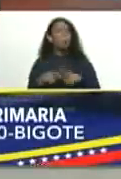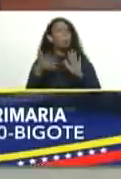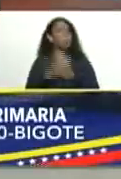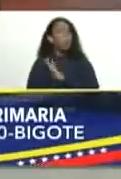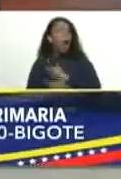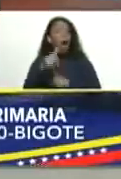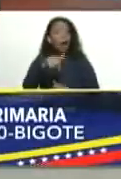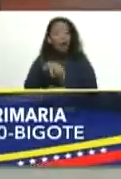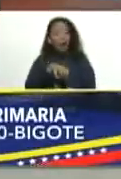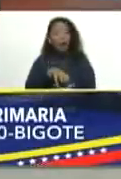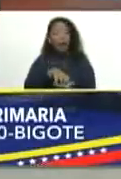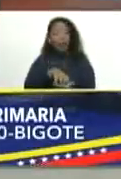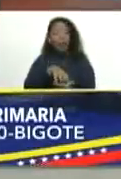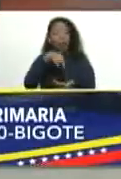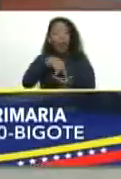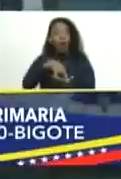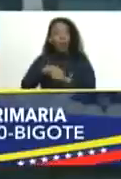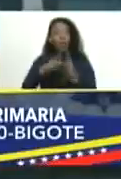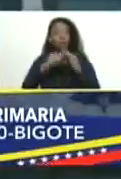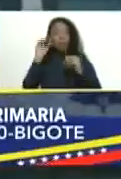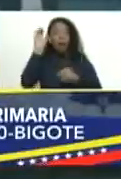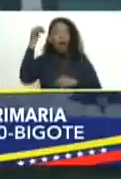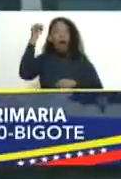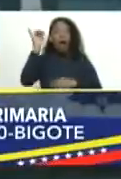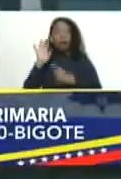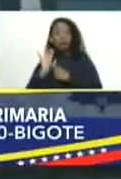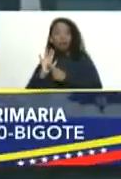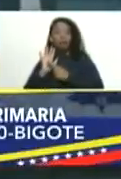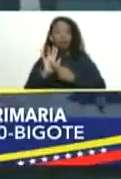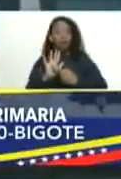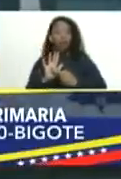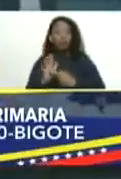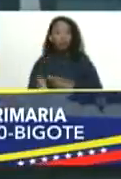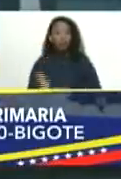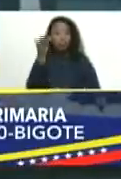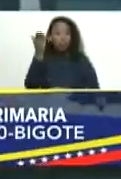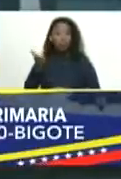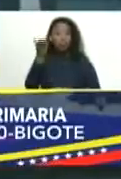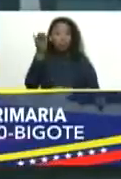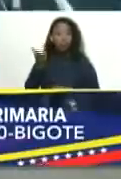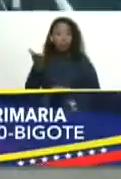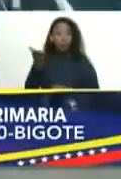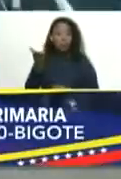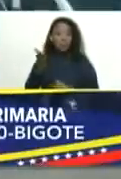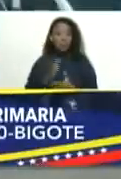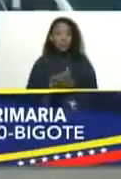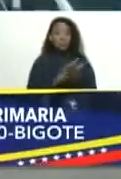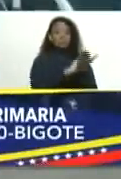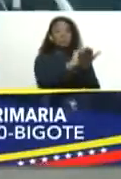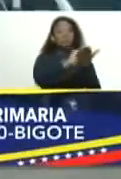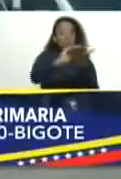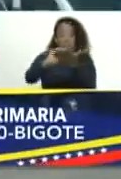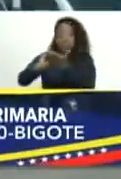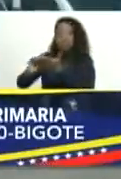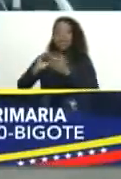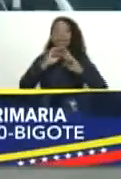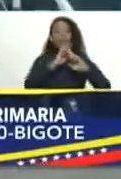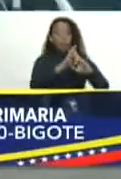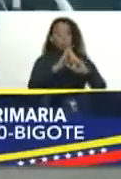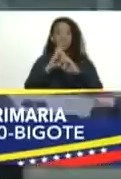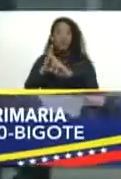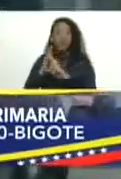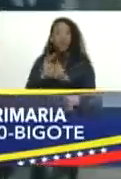en Carabobo y en todo el país ha dado su fruto, ha dado grandes, grandes resultados. Y